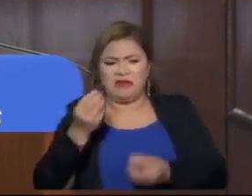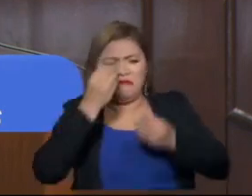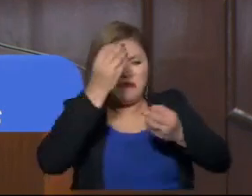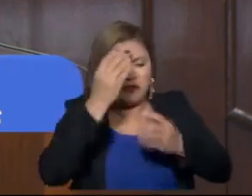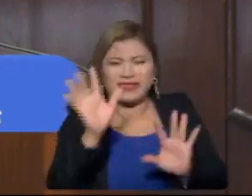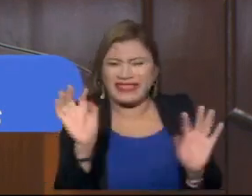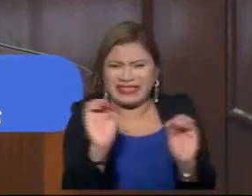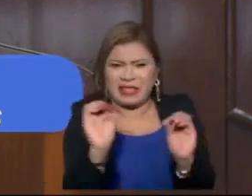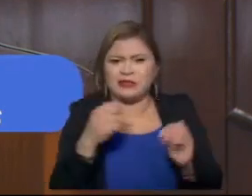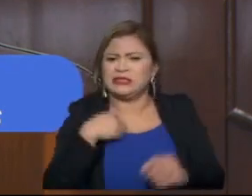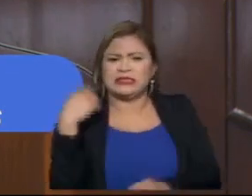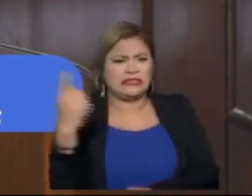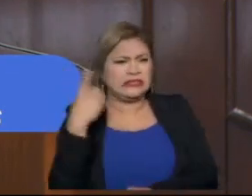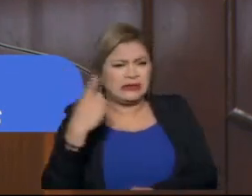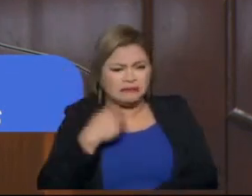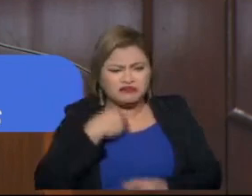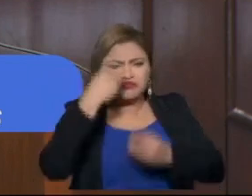país.